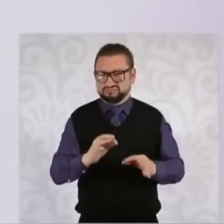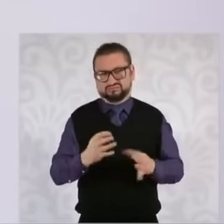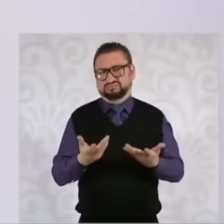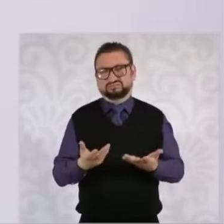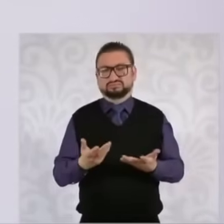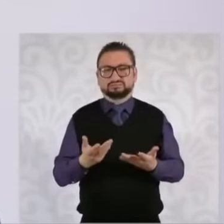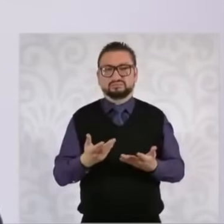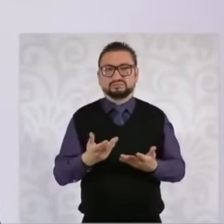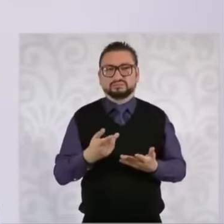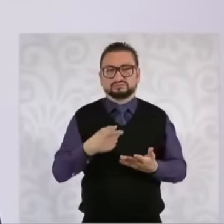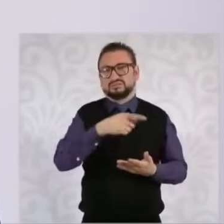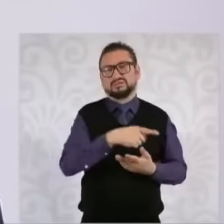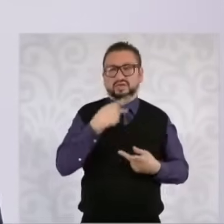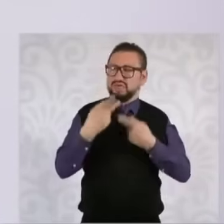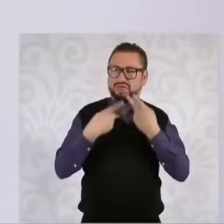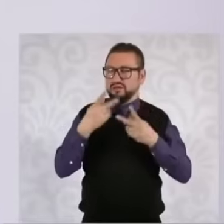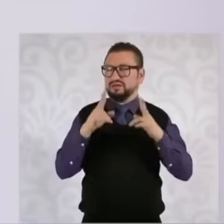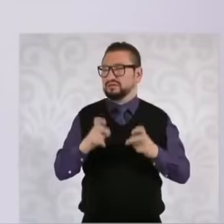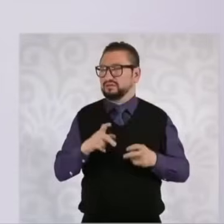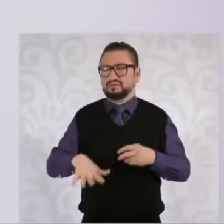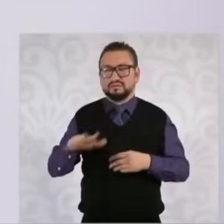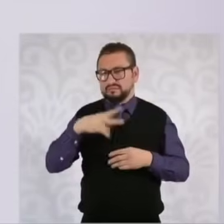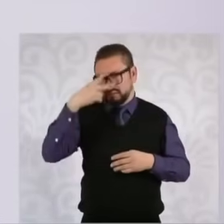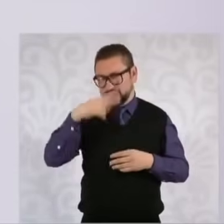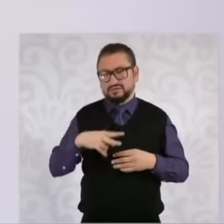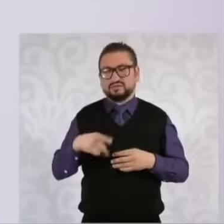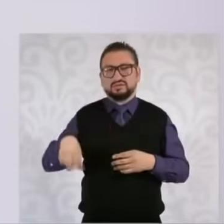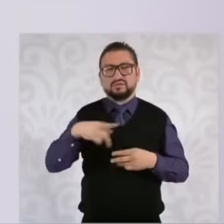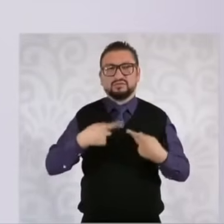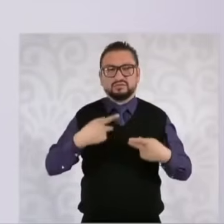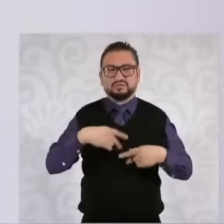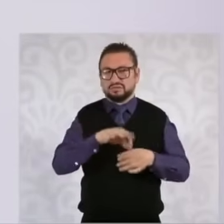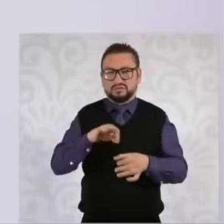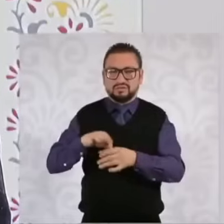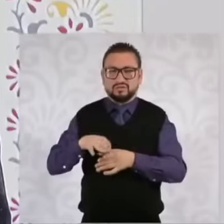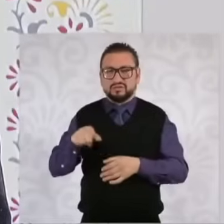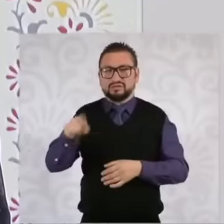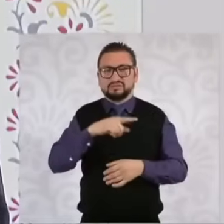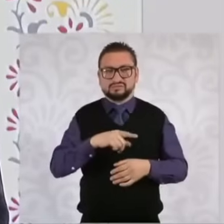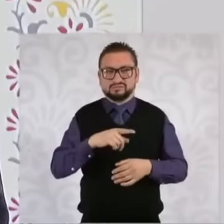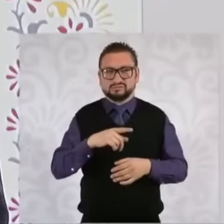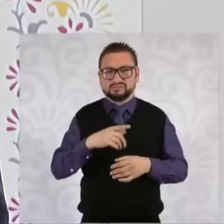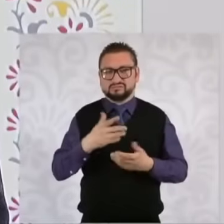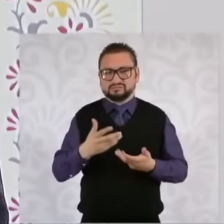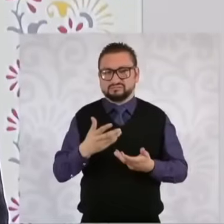para hablar de lo que está pasando en México y lo que decidió el pueblo de México?